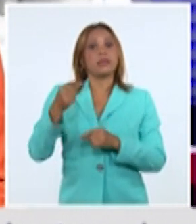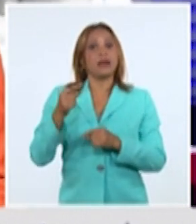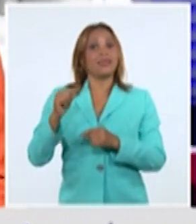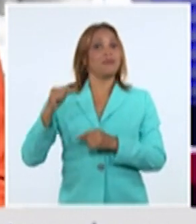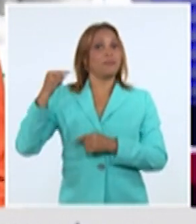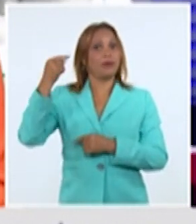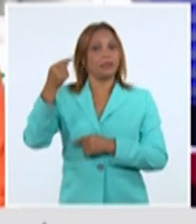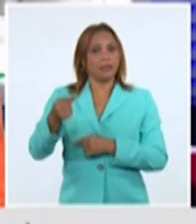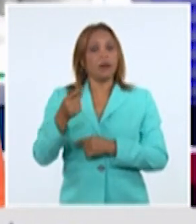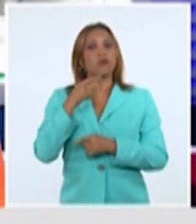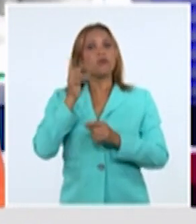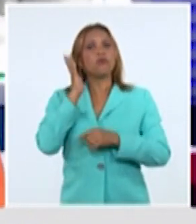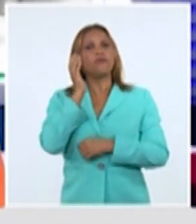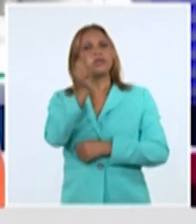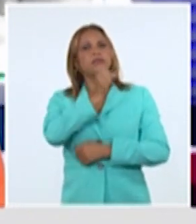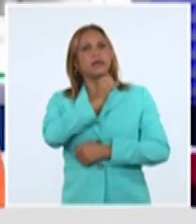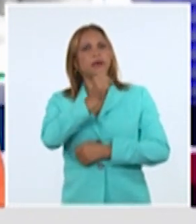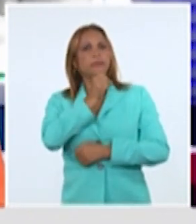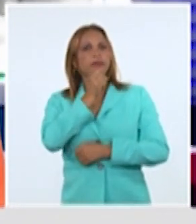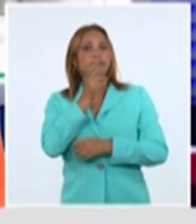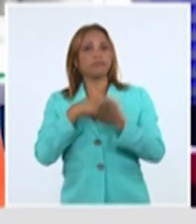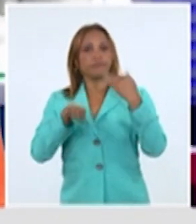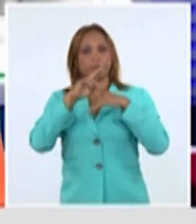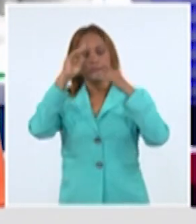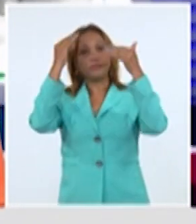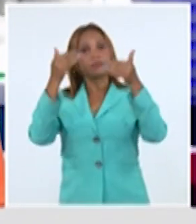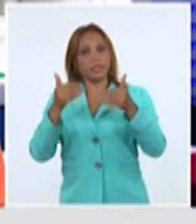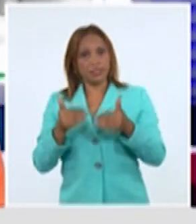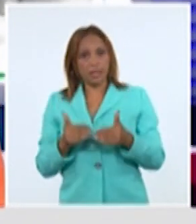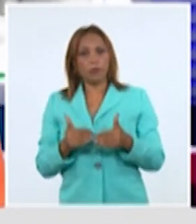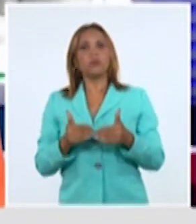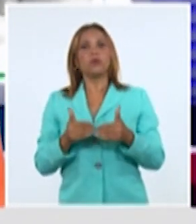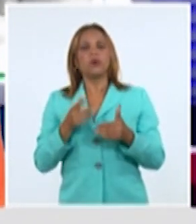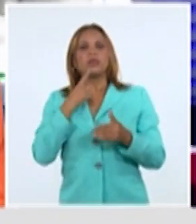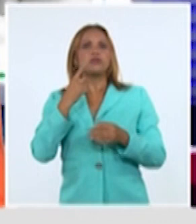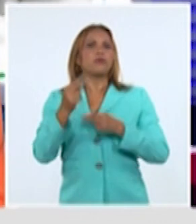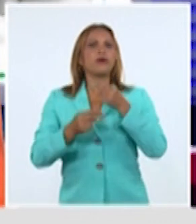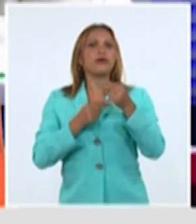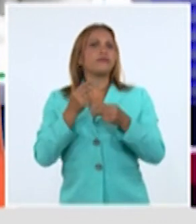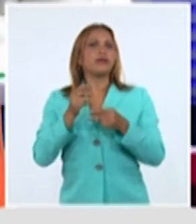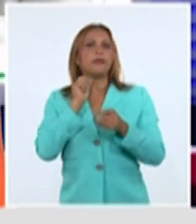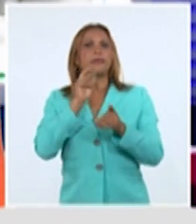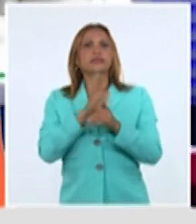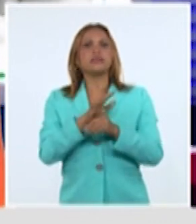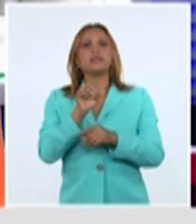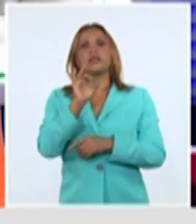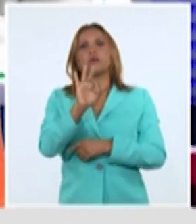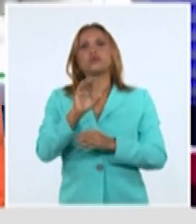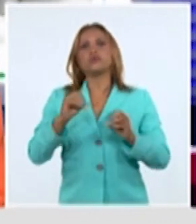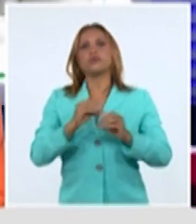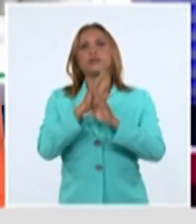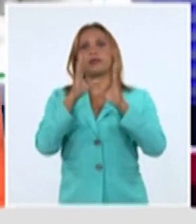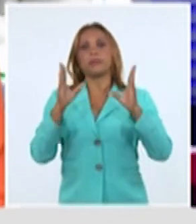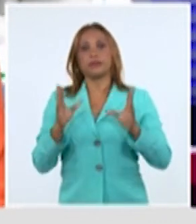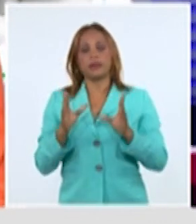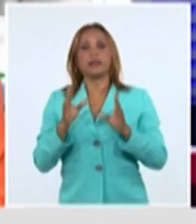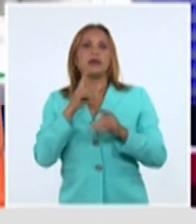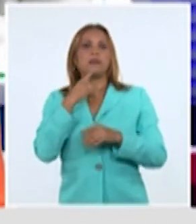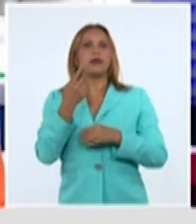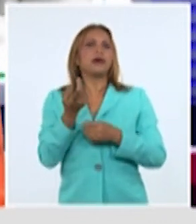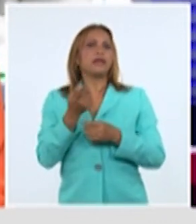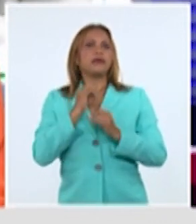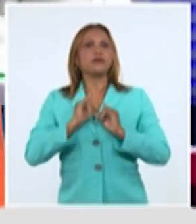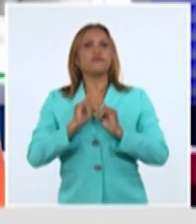esta conferencia de prensa del Ministerio de Salud Pública será transmitida a partir de las 8 de la mañana para dar paso, una